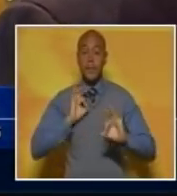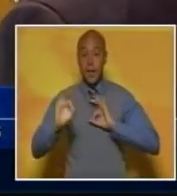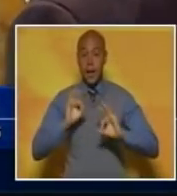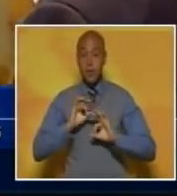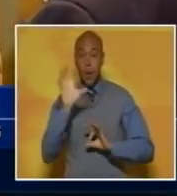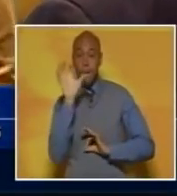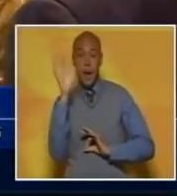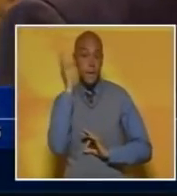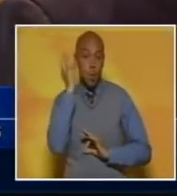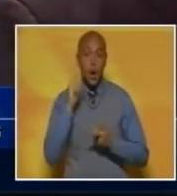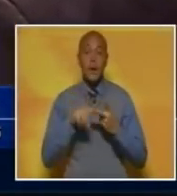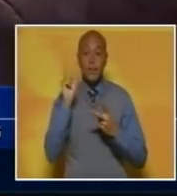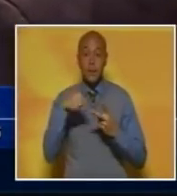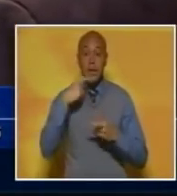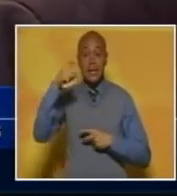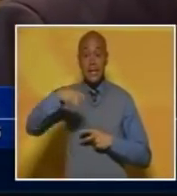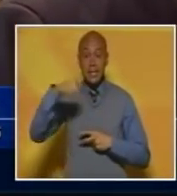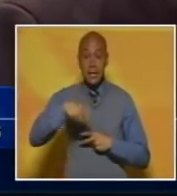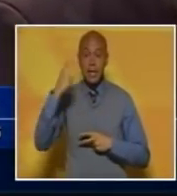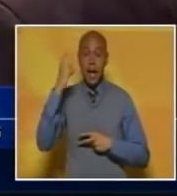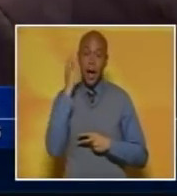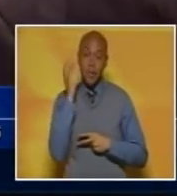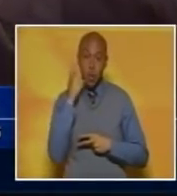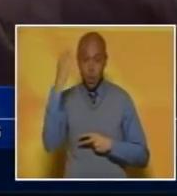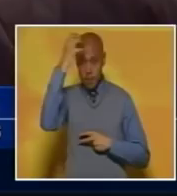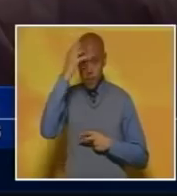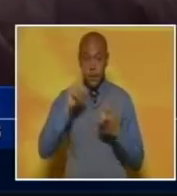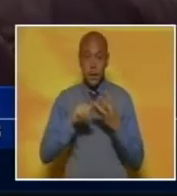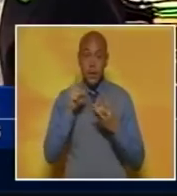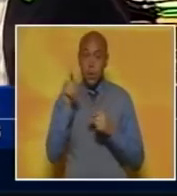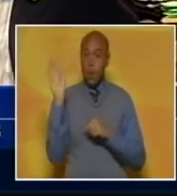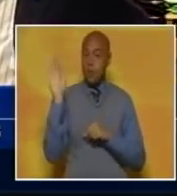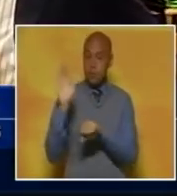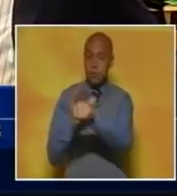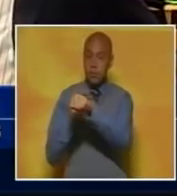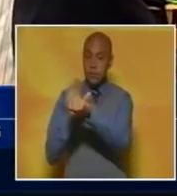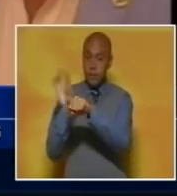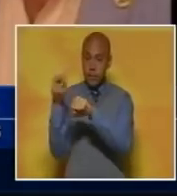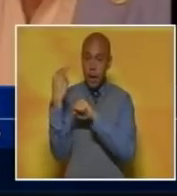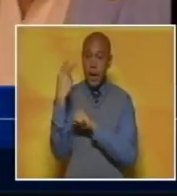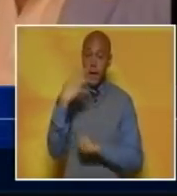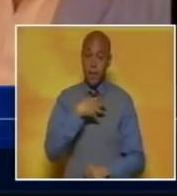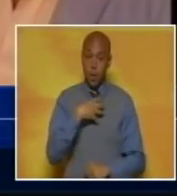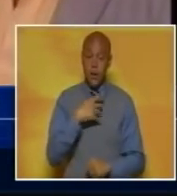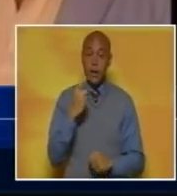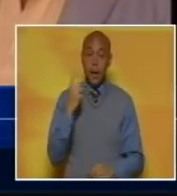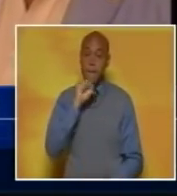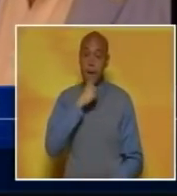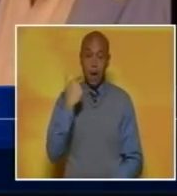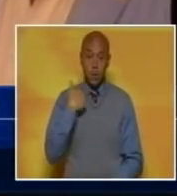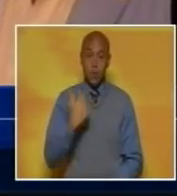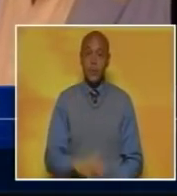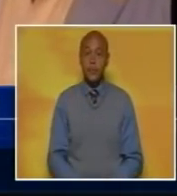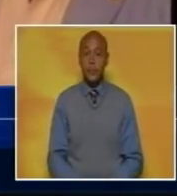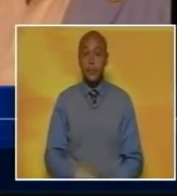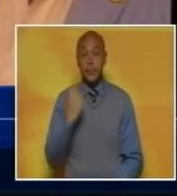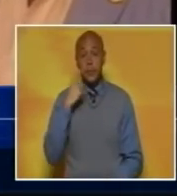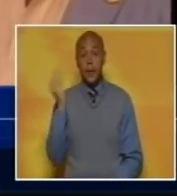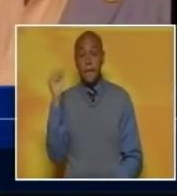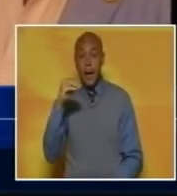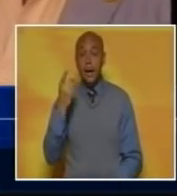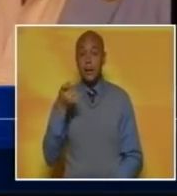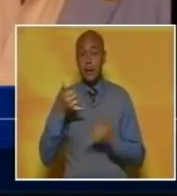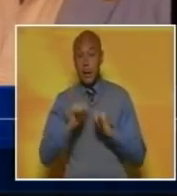País de las Mujeres, Se solicita Príncipe Azul, Voltea pa' que te enamores y Vieja yo. De ellos dos, pues. Además,